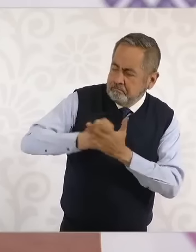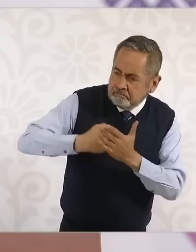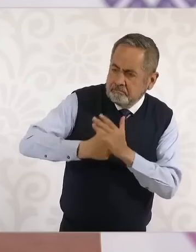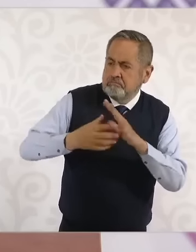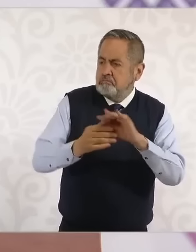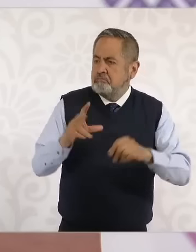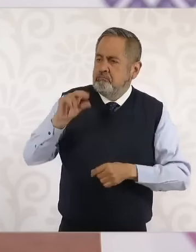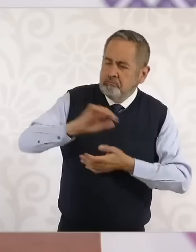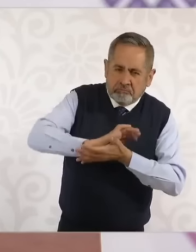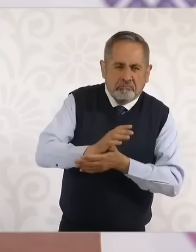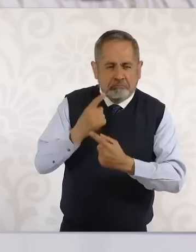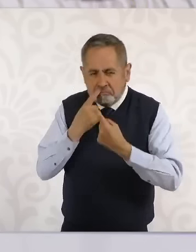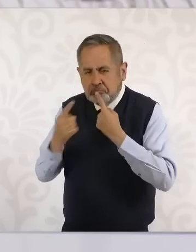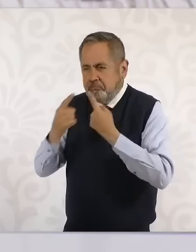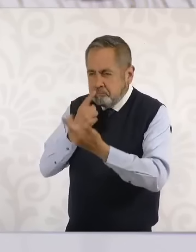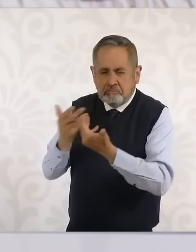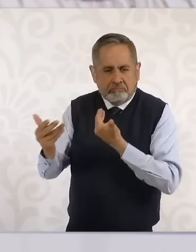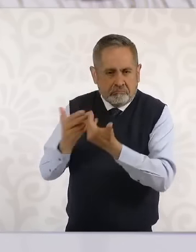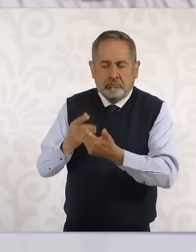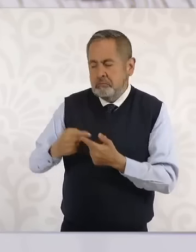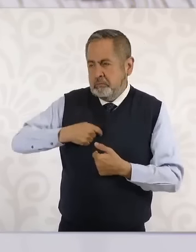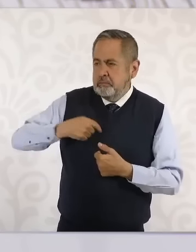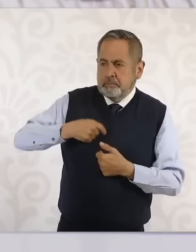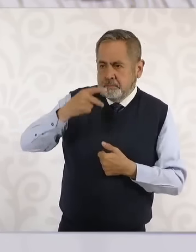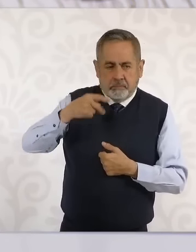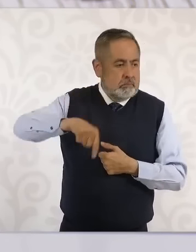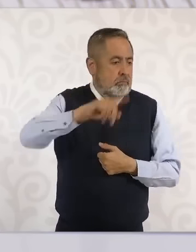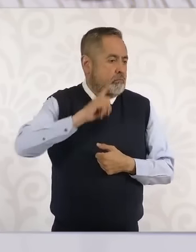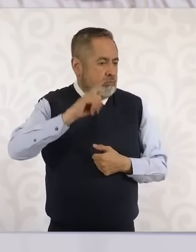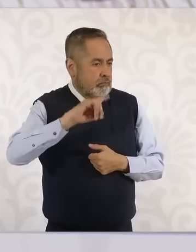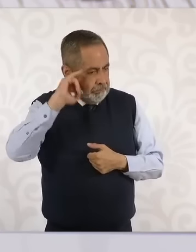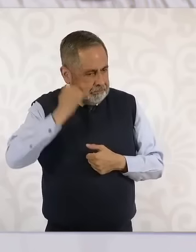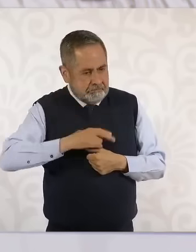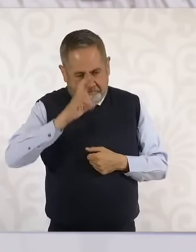la discriminación, el reconocimiento de las mujeres indígenas.